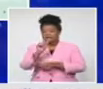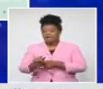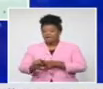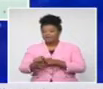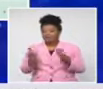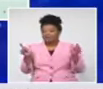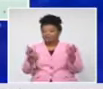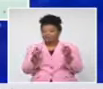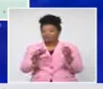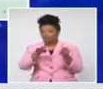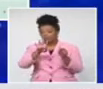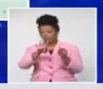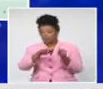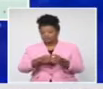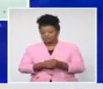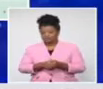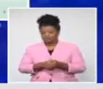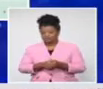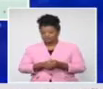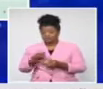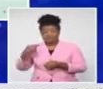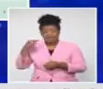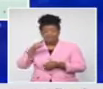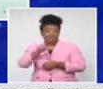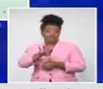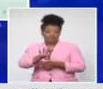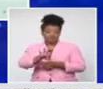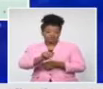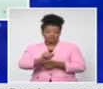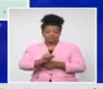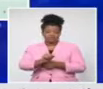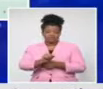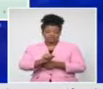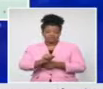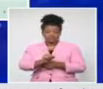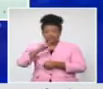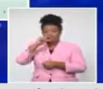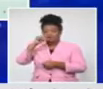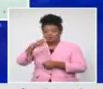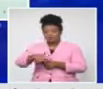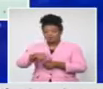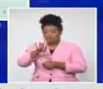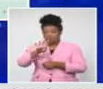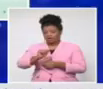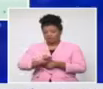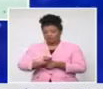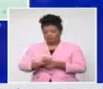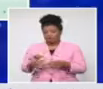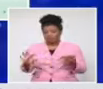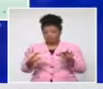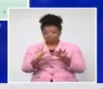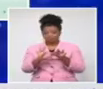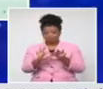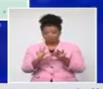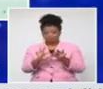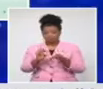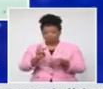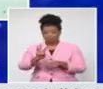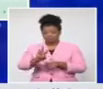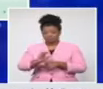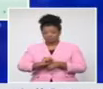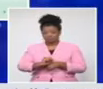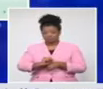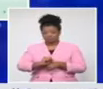casos autóctonos, 14 ayer. En Bejucal 4, en Güines 3, en San José de